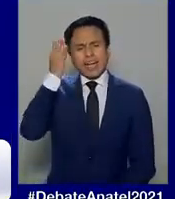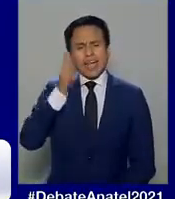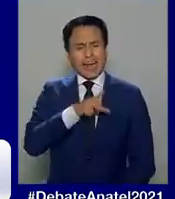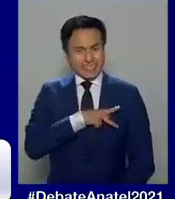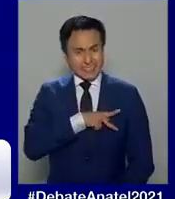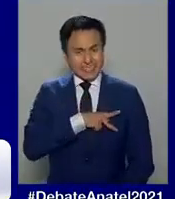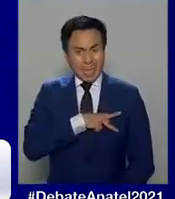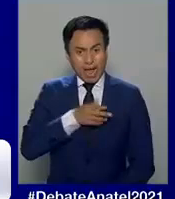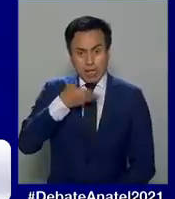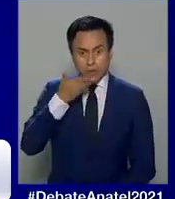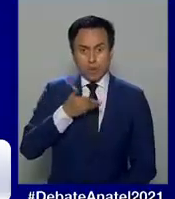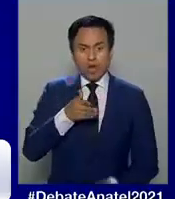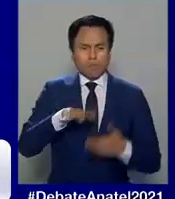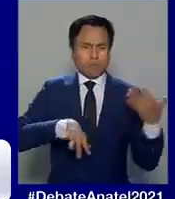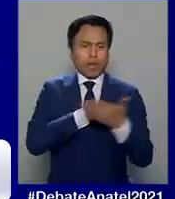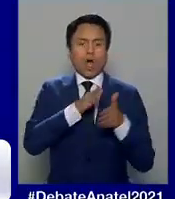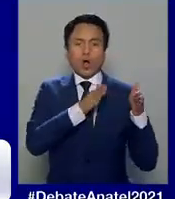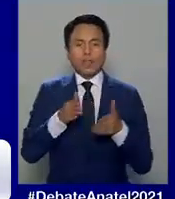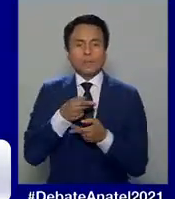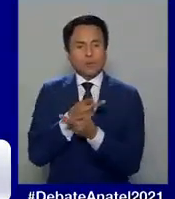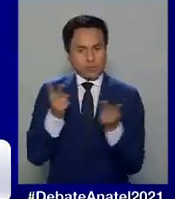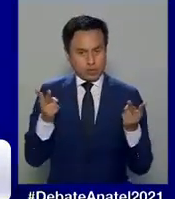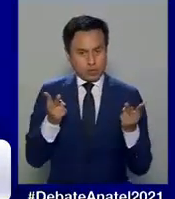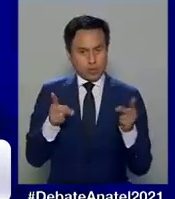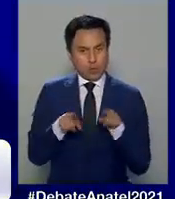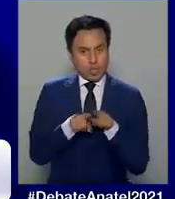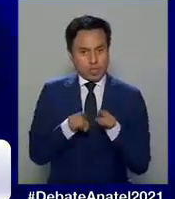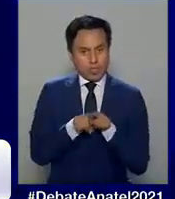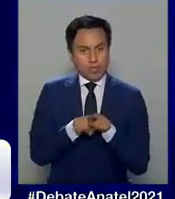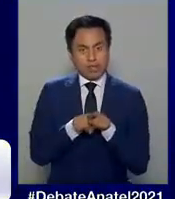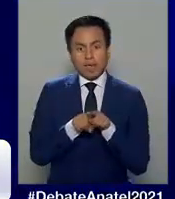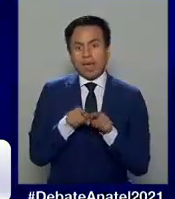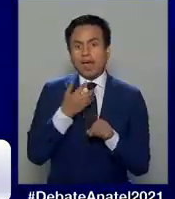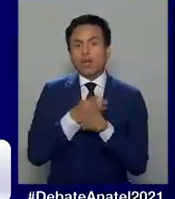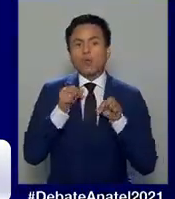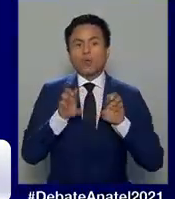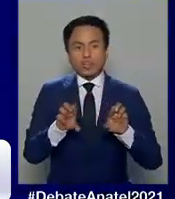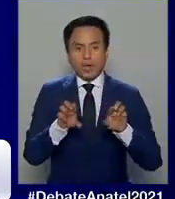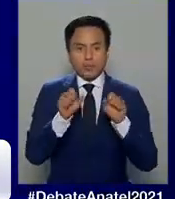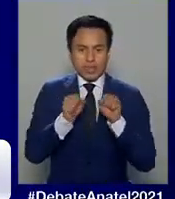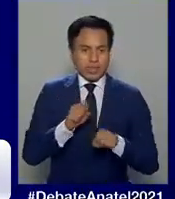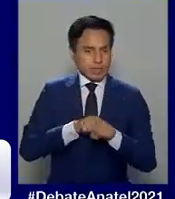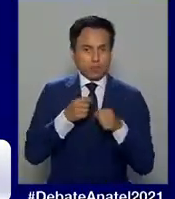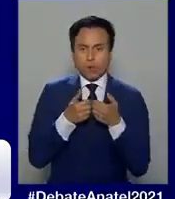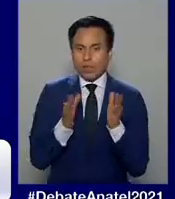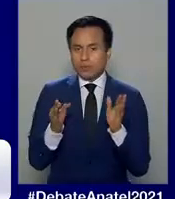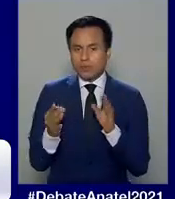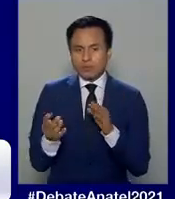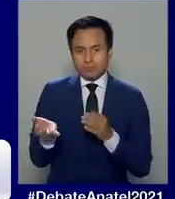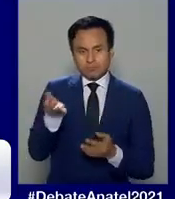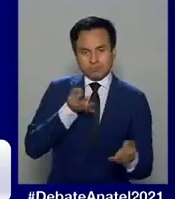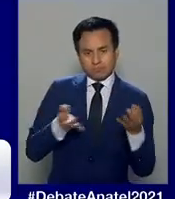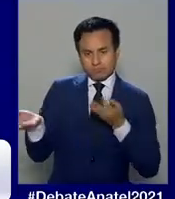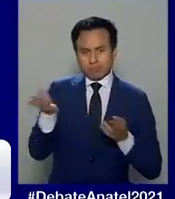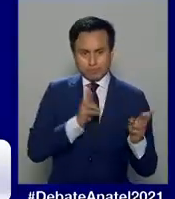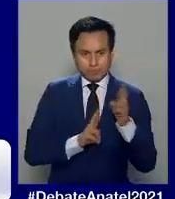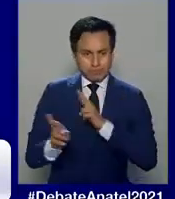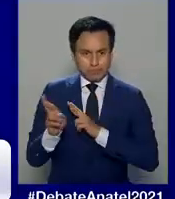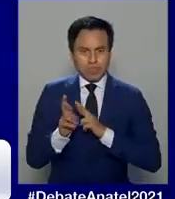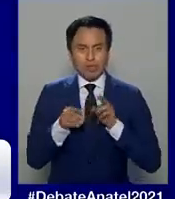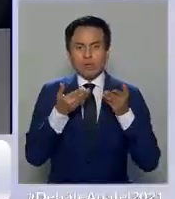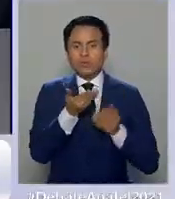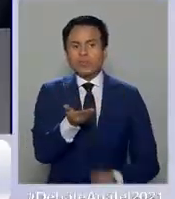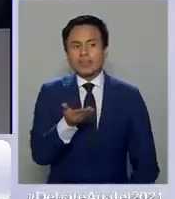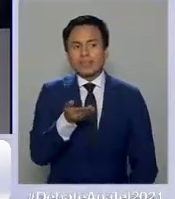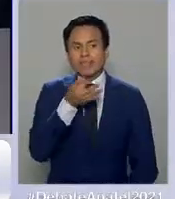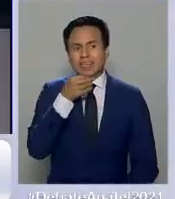hablemos un poco de orden público y por supuesto tienen la oportunidad de rebatirse en cualquier momento. Usted tuvo que